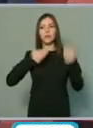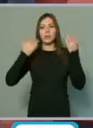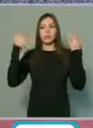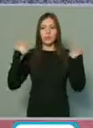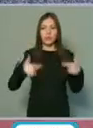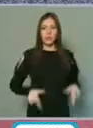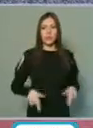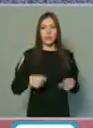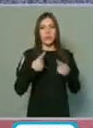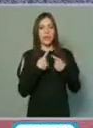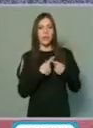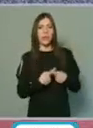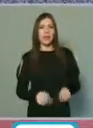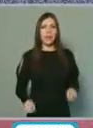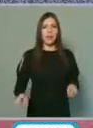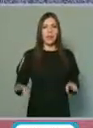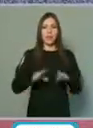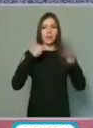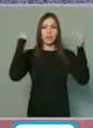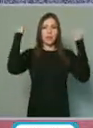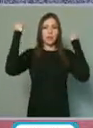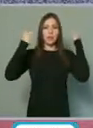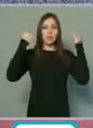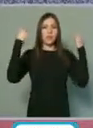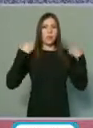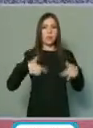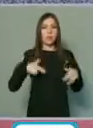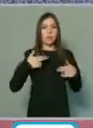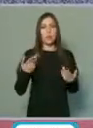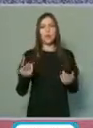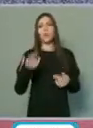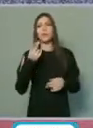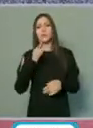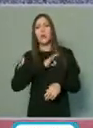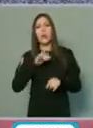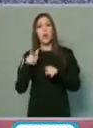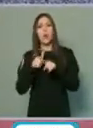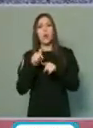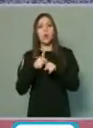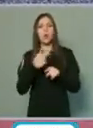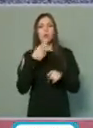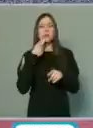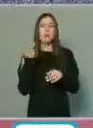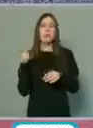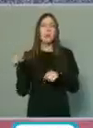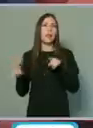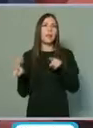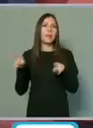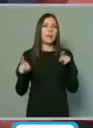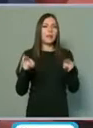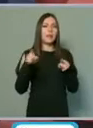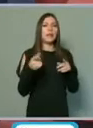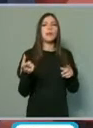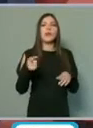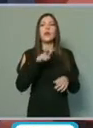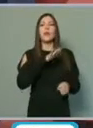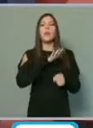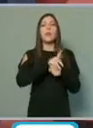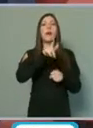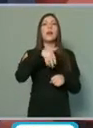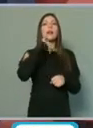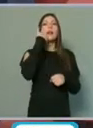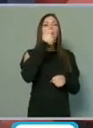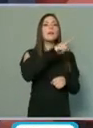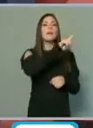una impresión un poquito más creativa. Entonces el uso de color sí va a depender de hacia quién te estás